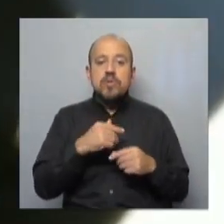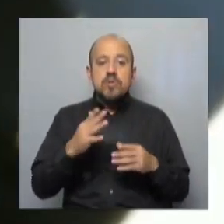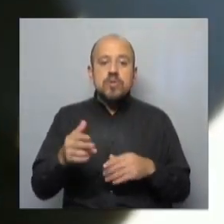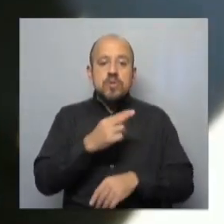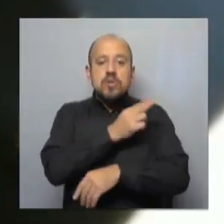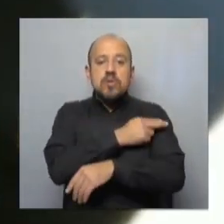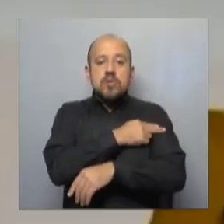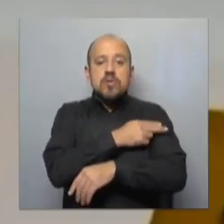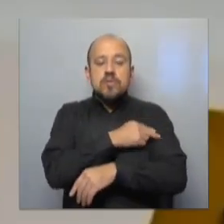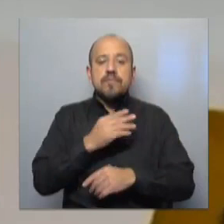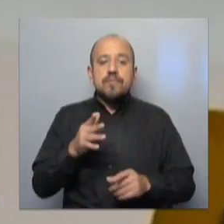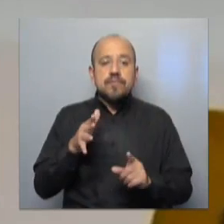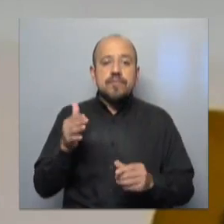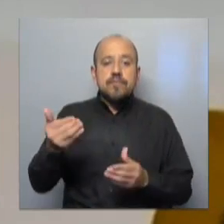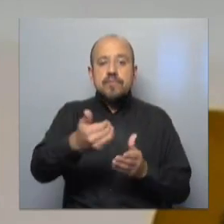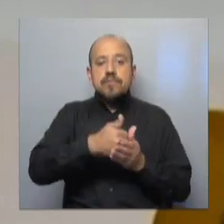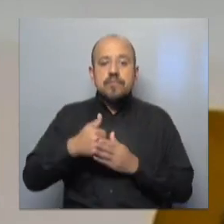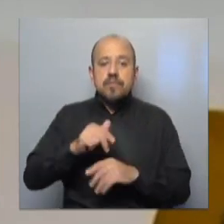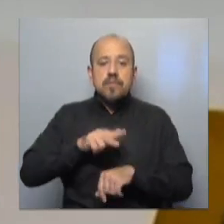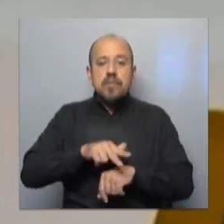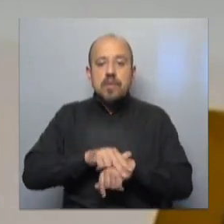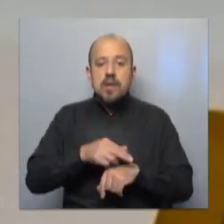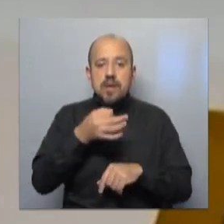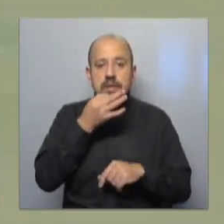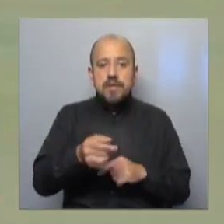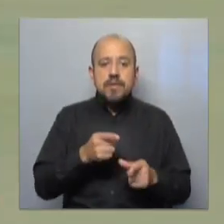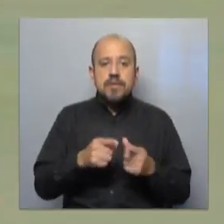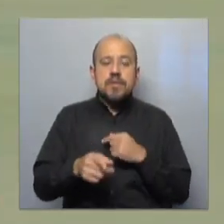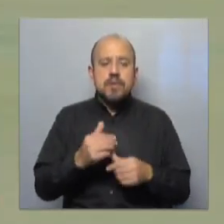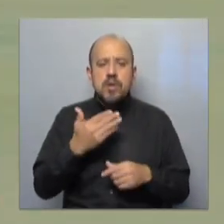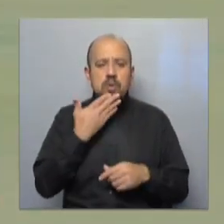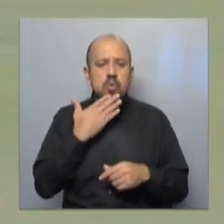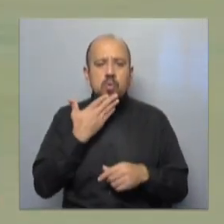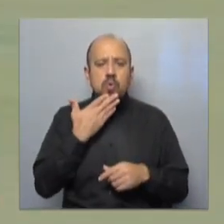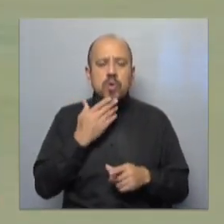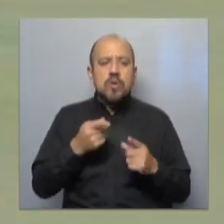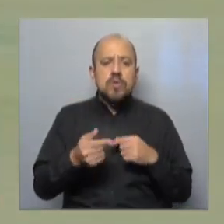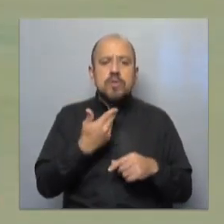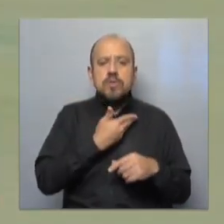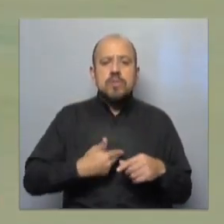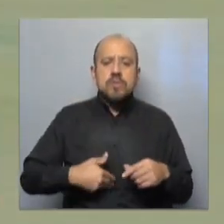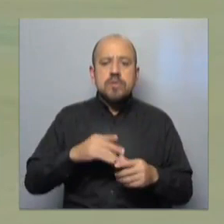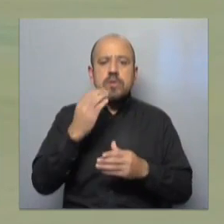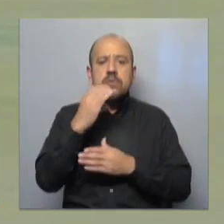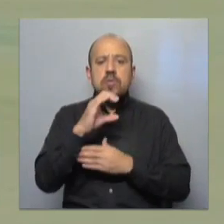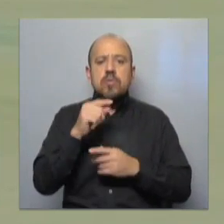departamento antisecuestro de personas de paraguay quien confirmó la detención de los sospechosos aunque ni el presidente colombiano ni los jerarcas policiales de ambos